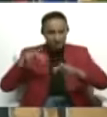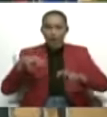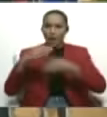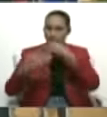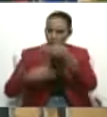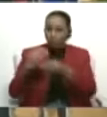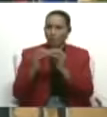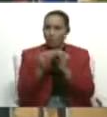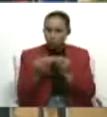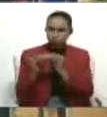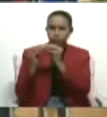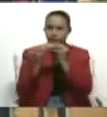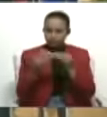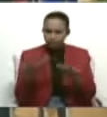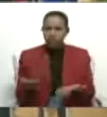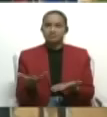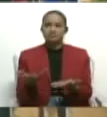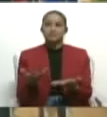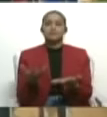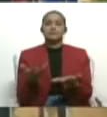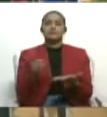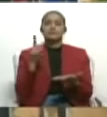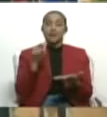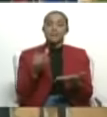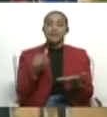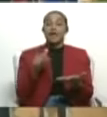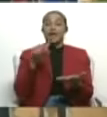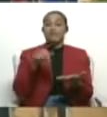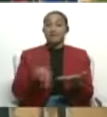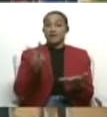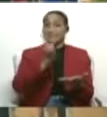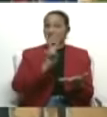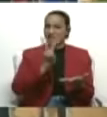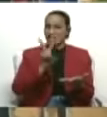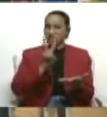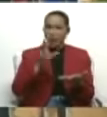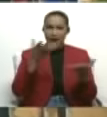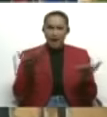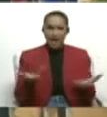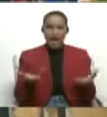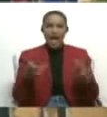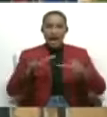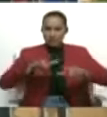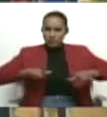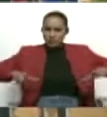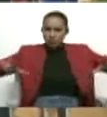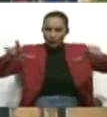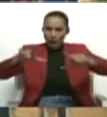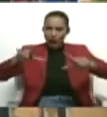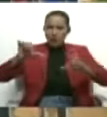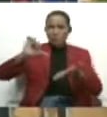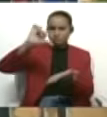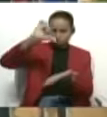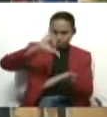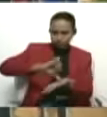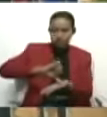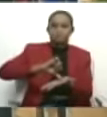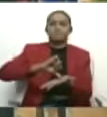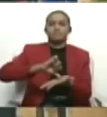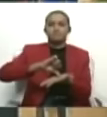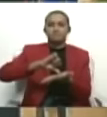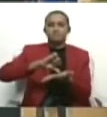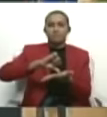cooperación aeroespacial, la instalación en Venezuela de una base de datos para el sistema de